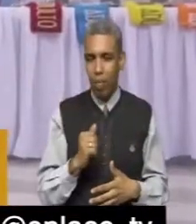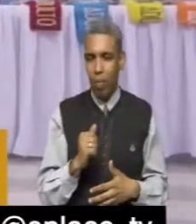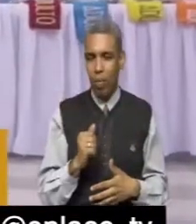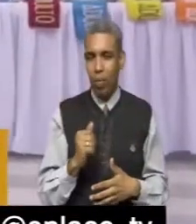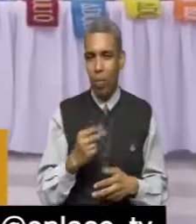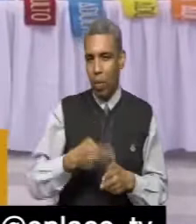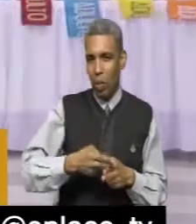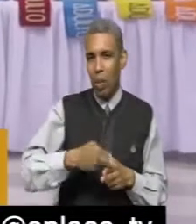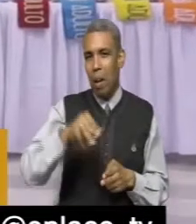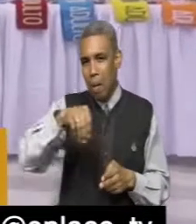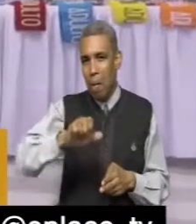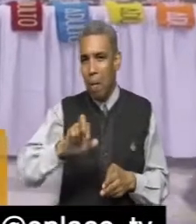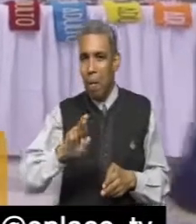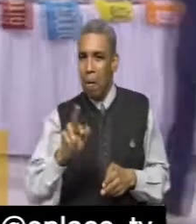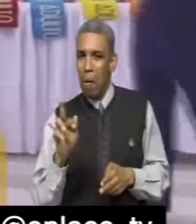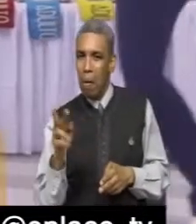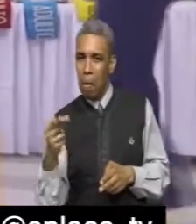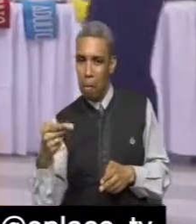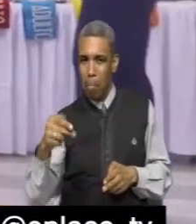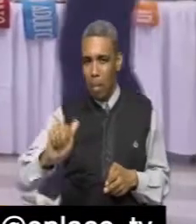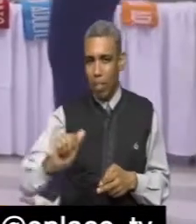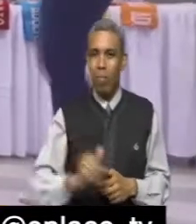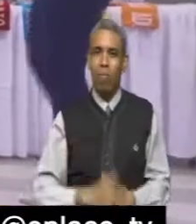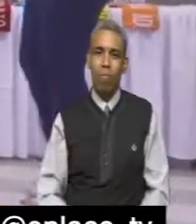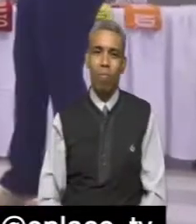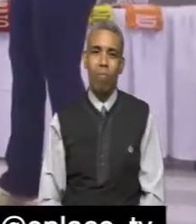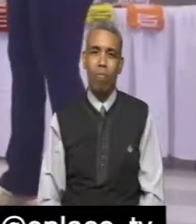Amigas, Marta del Socorro Arboleda.